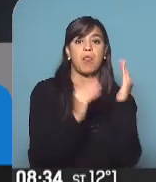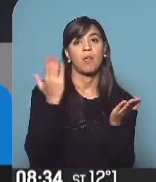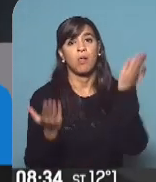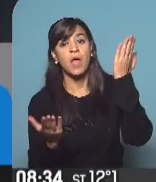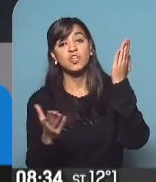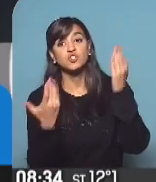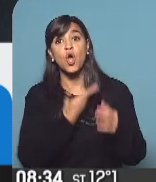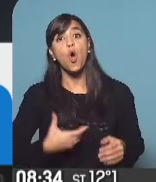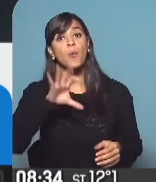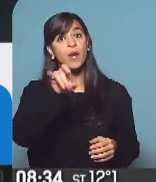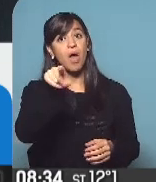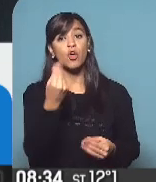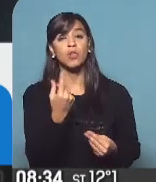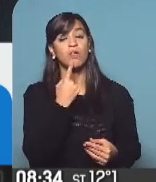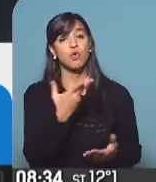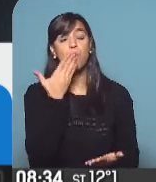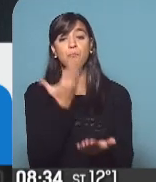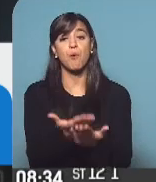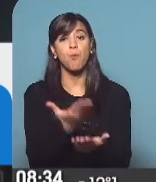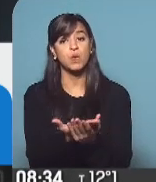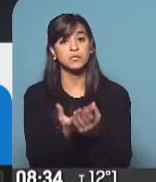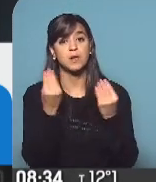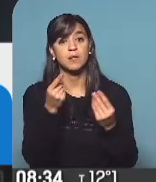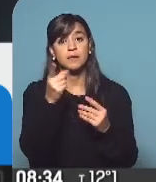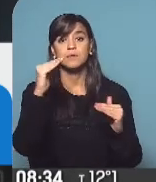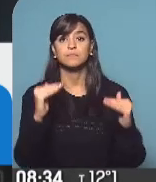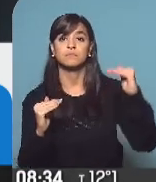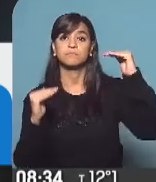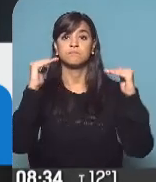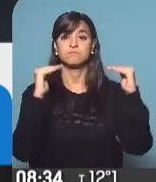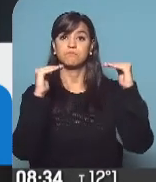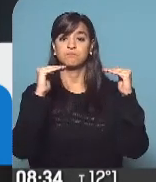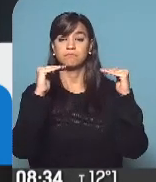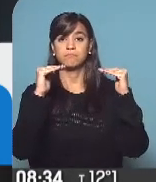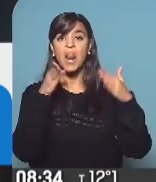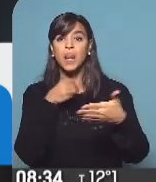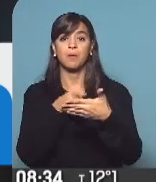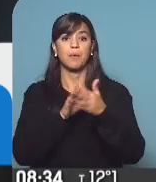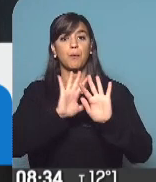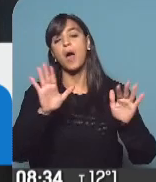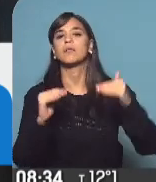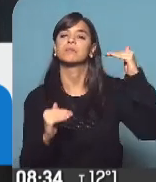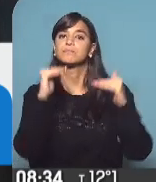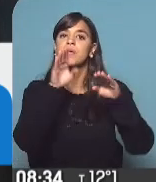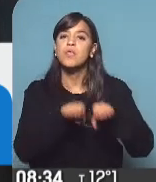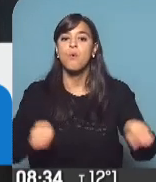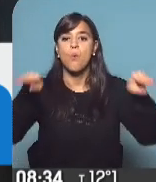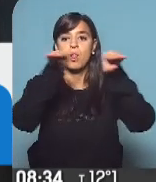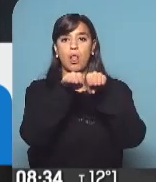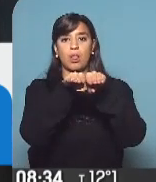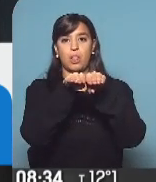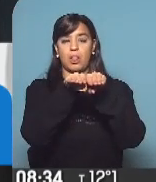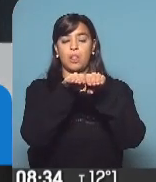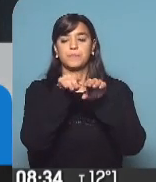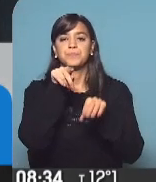gobernador propuso esa limitación y propuso que esa cancha inclinada desaparezca